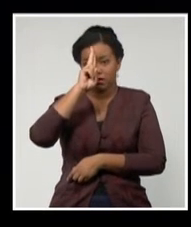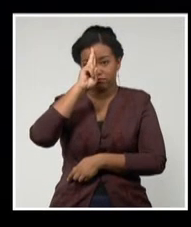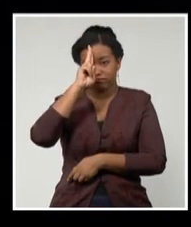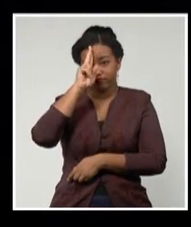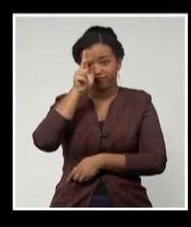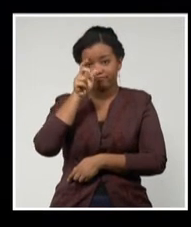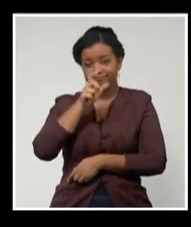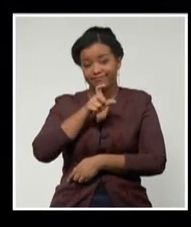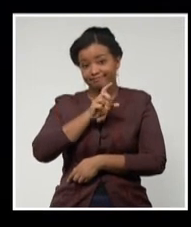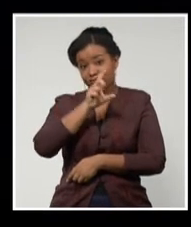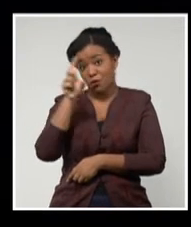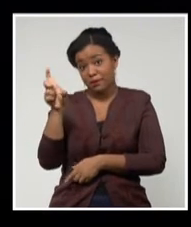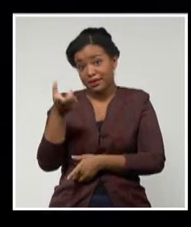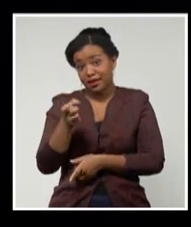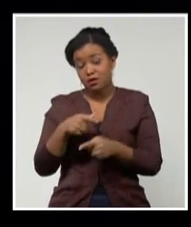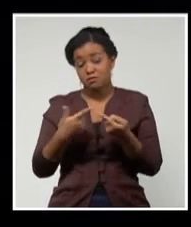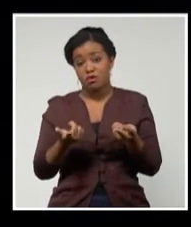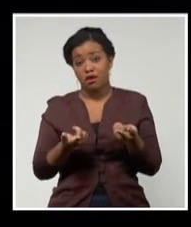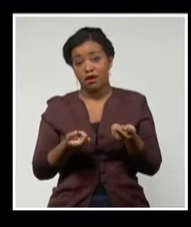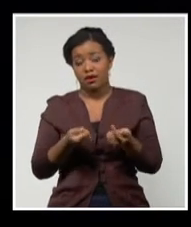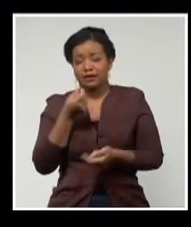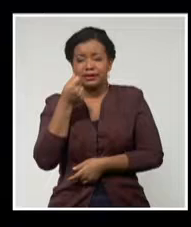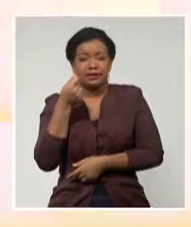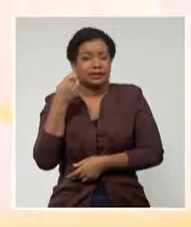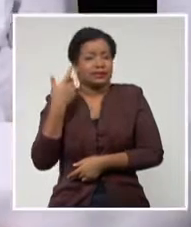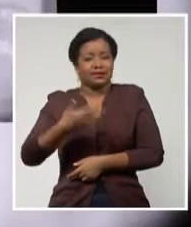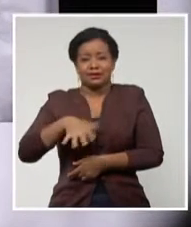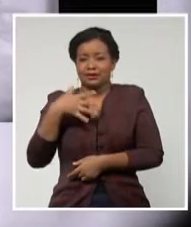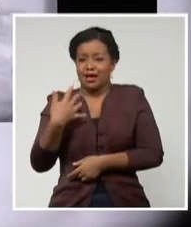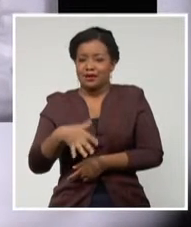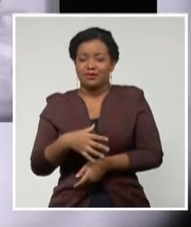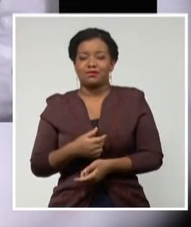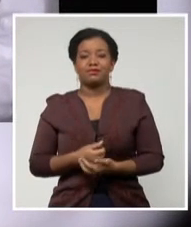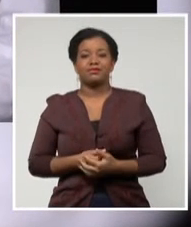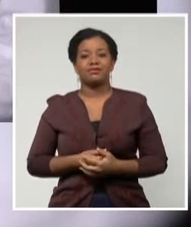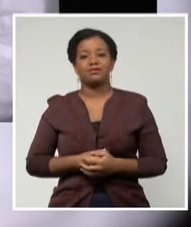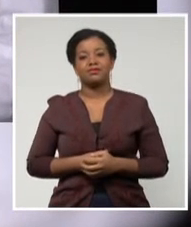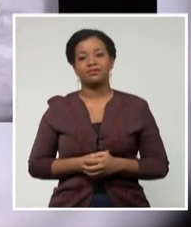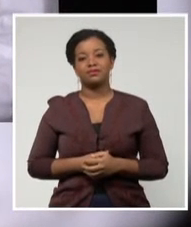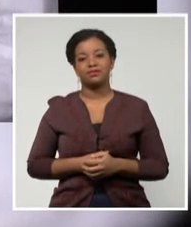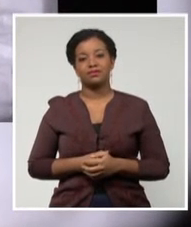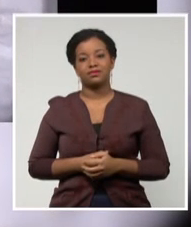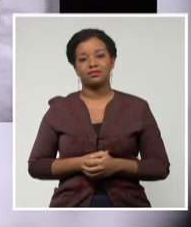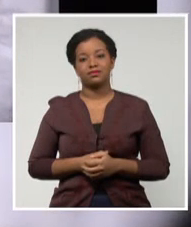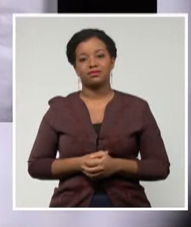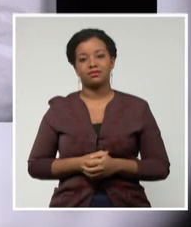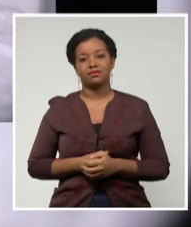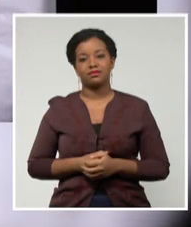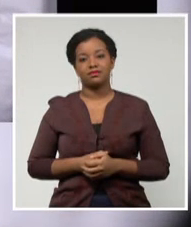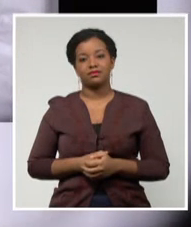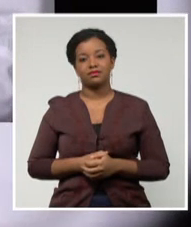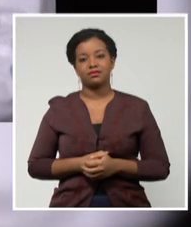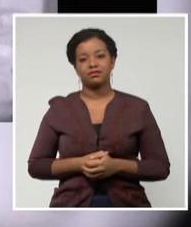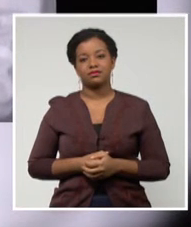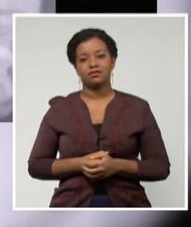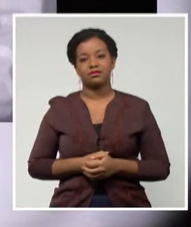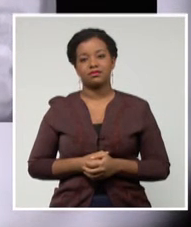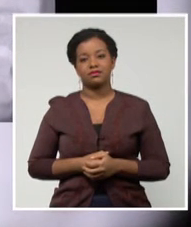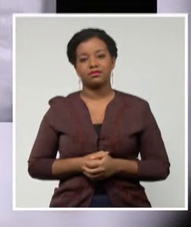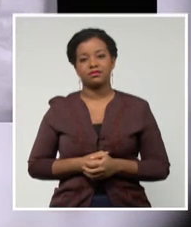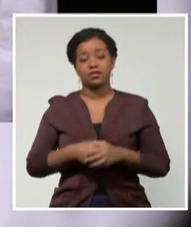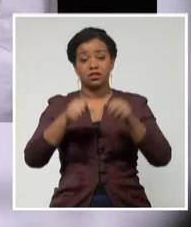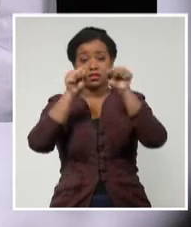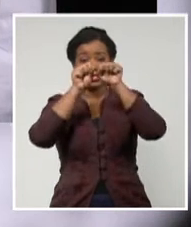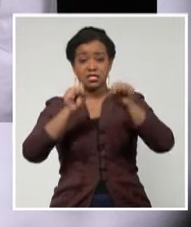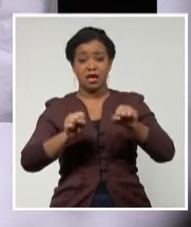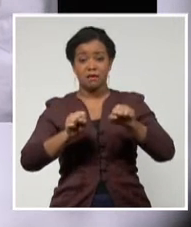porque sobre todo son muy costosos, muy caros. Vamos a ver el sistema de salud. Eso es lo que a nosotros nos duele. Después